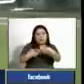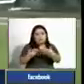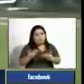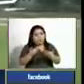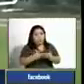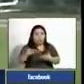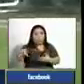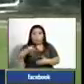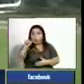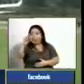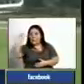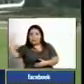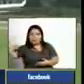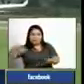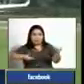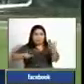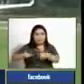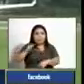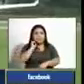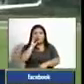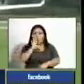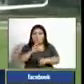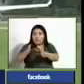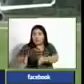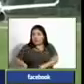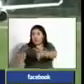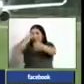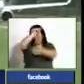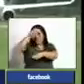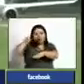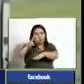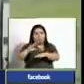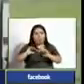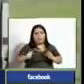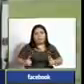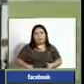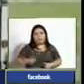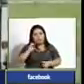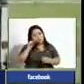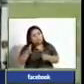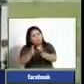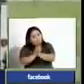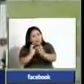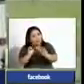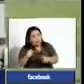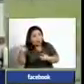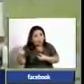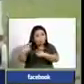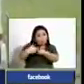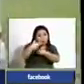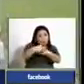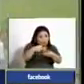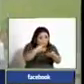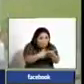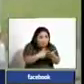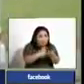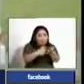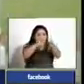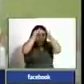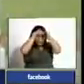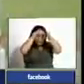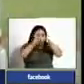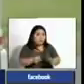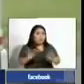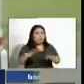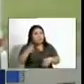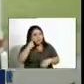en otros países. La organización no gubernamental hace un llamado a ser incluidos en los estudios y toma de decisiones sobre el manejo de la